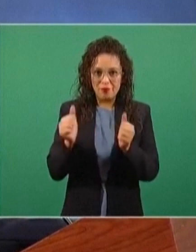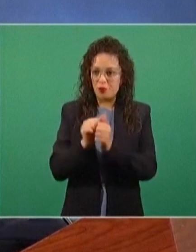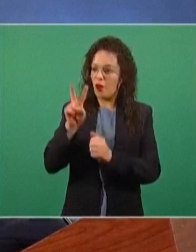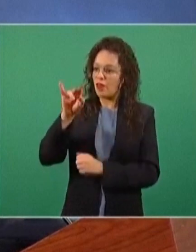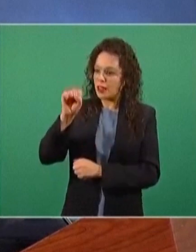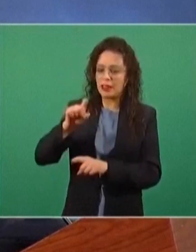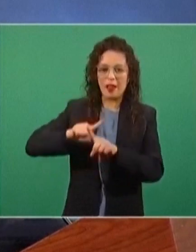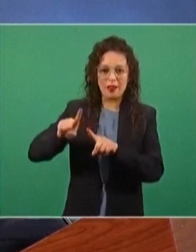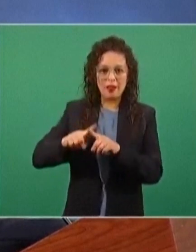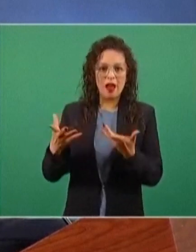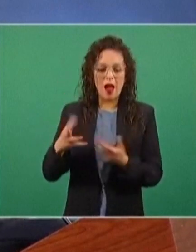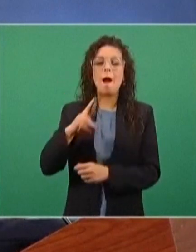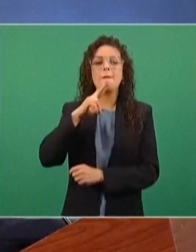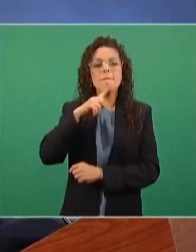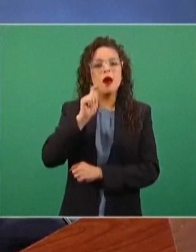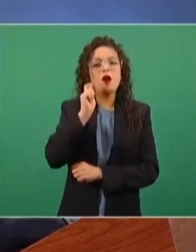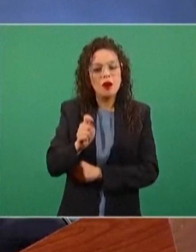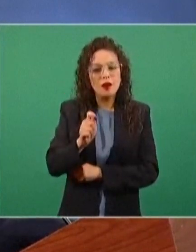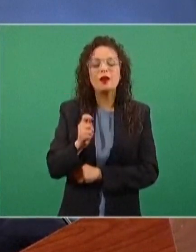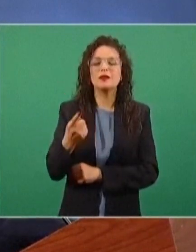puede buscarse un mecanismo